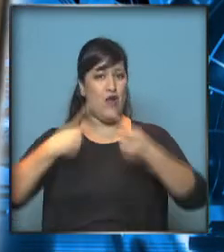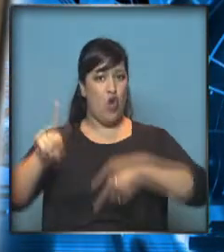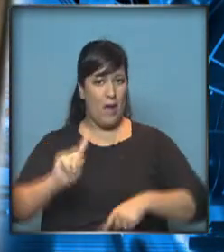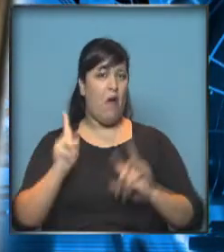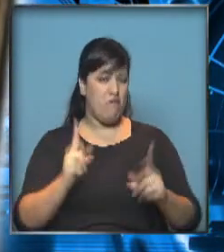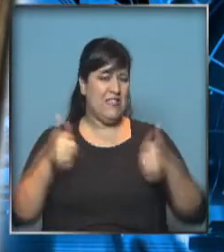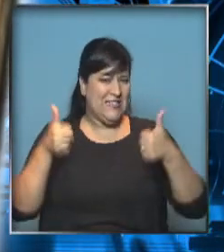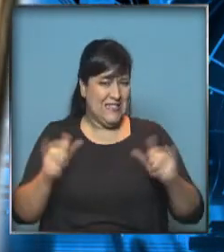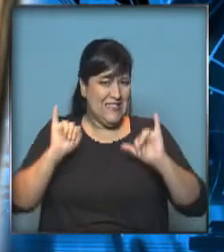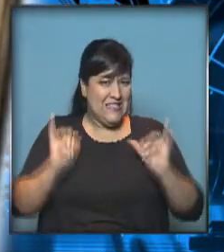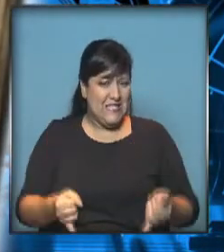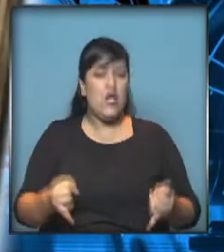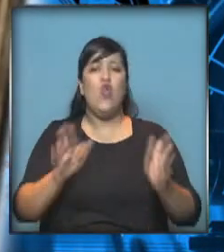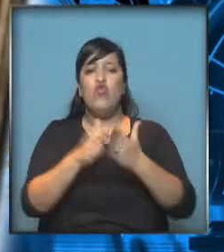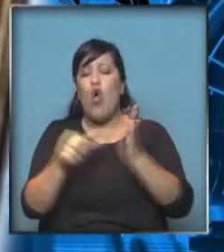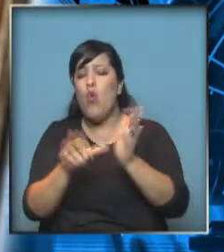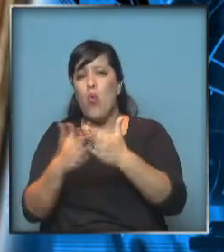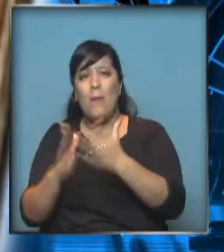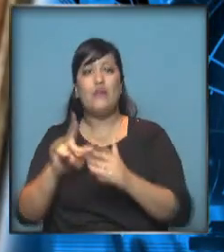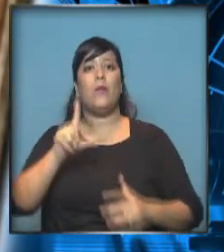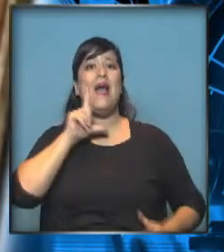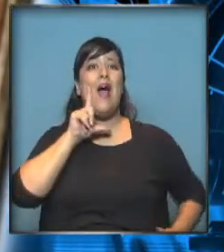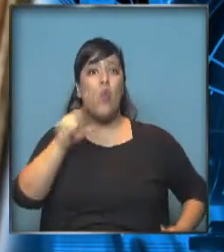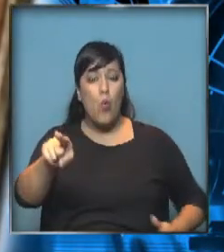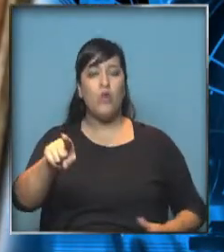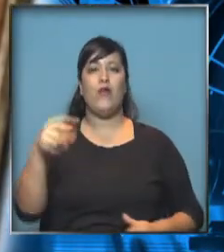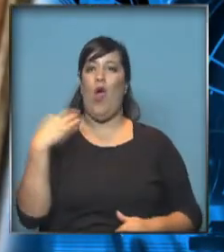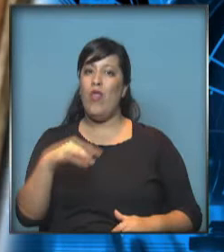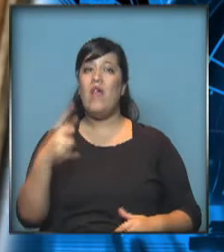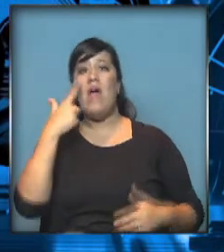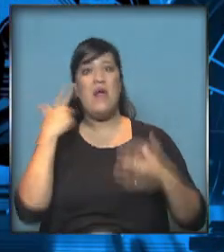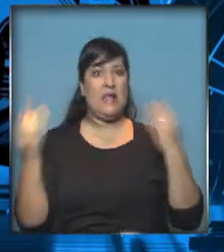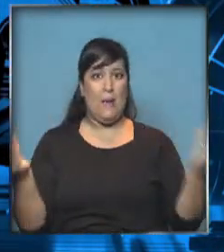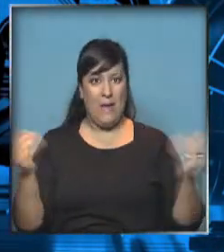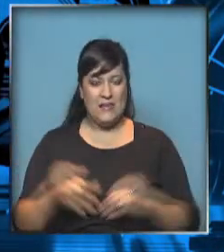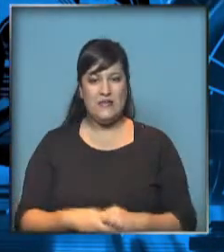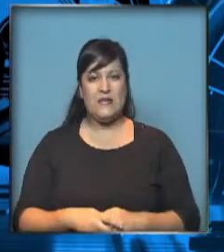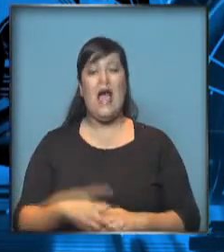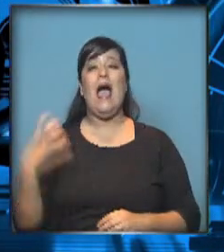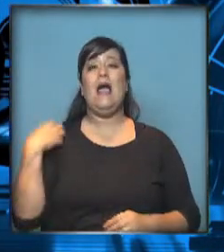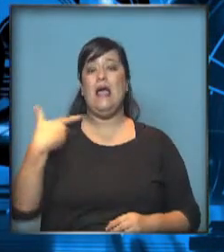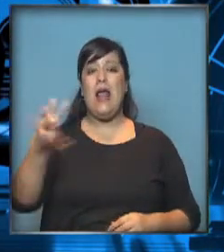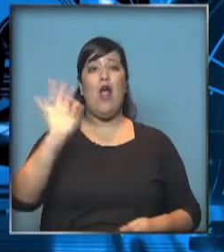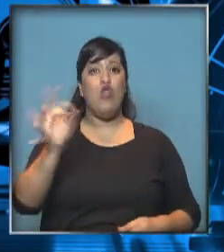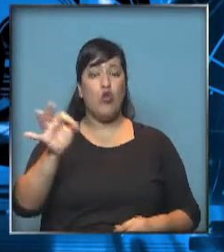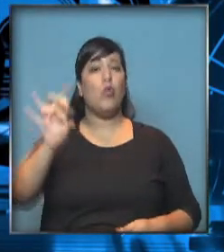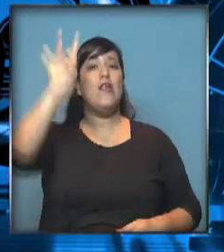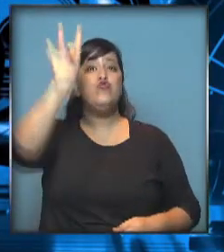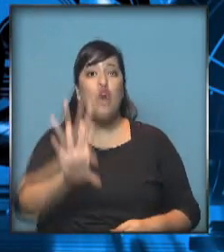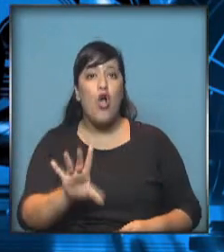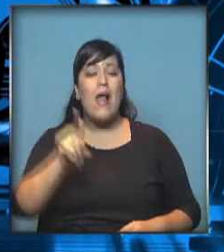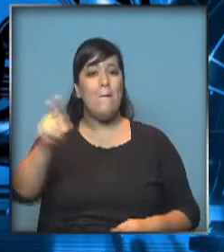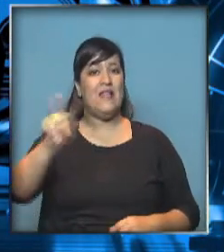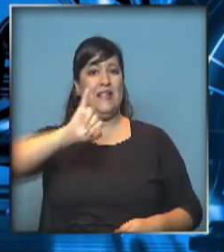cambiado. Claro, todo tipo de documentos. Ya para julio habrá que ver qué es lo que sucede. Para las generales de octubre no, solo el válido es